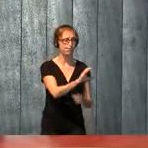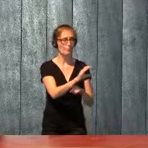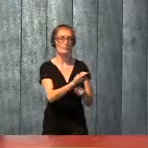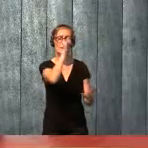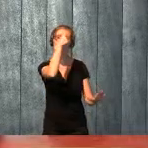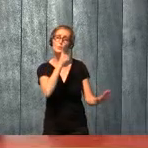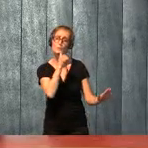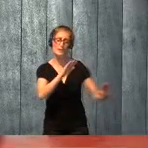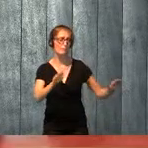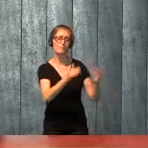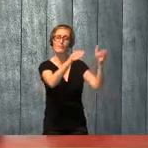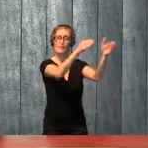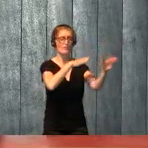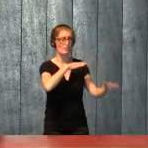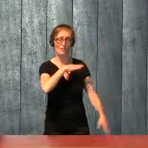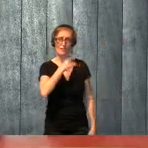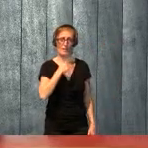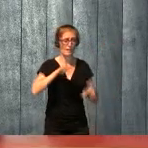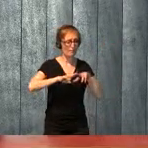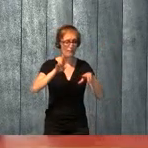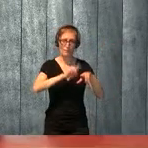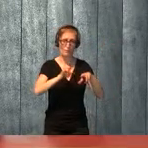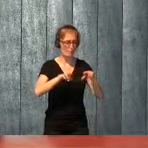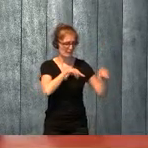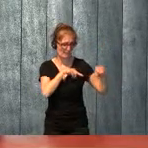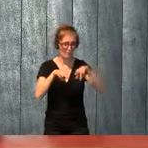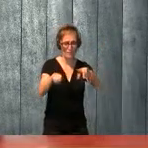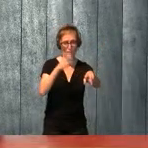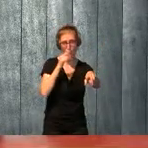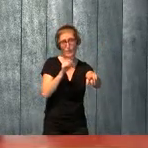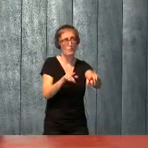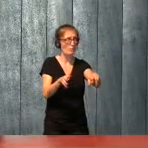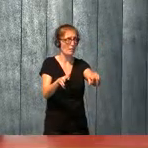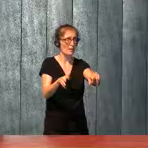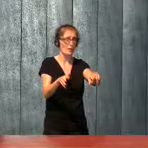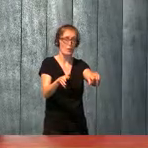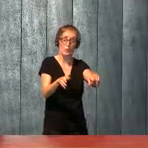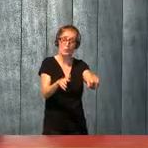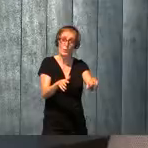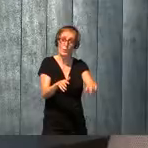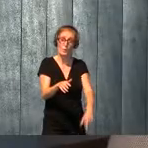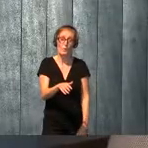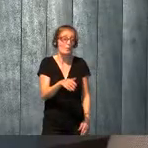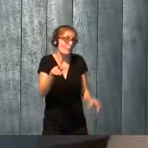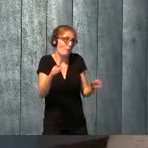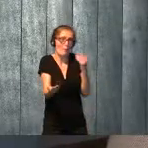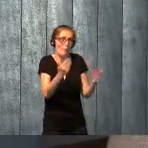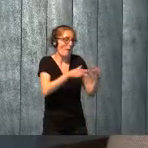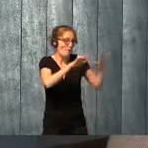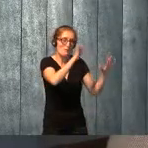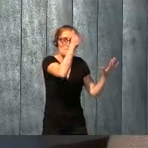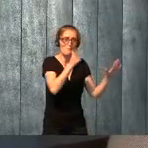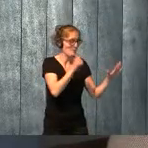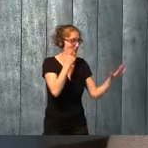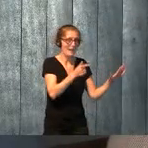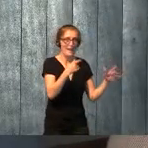la recuperación de nuestra ría, hemos invertido como 8 Guggenheims, más de 1.000 millones de euros. Y yo quiero